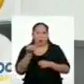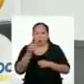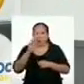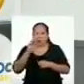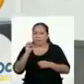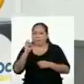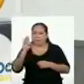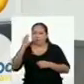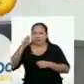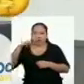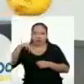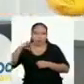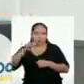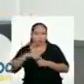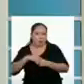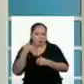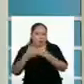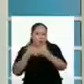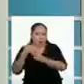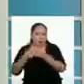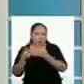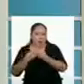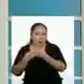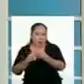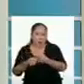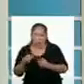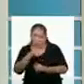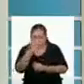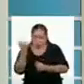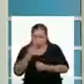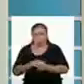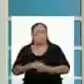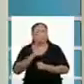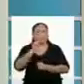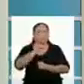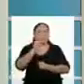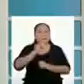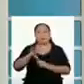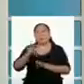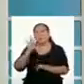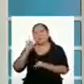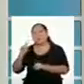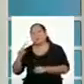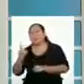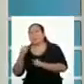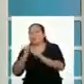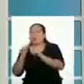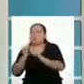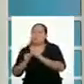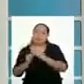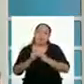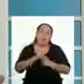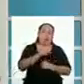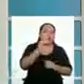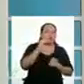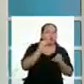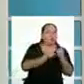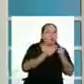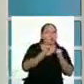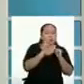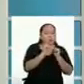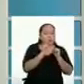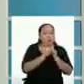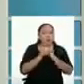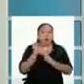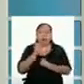para resolver progresiones geométricas? Sí, se puede hallar el primer término, el último término o la razón de la